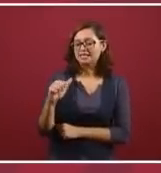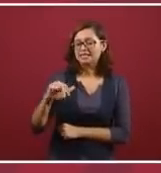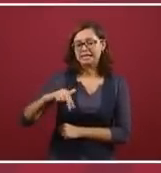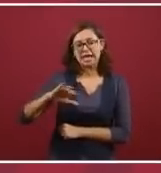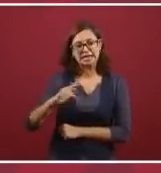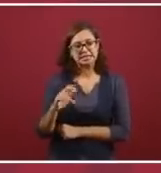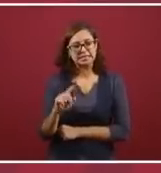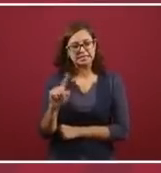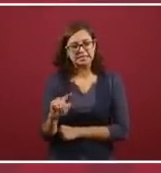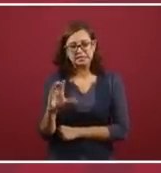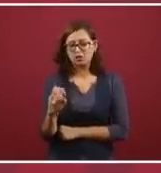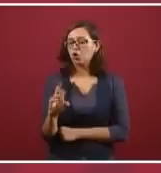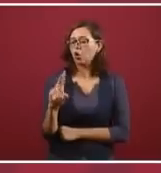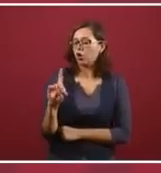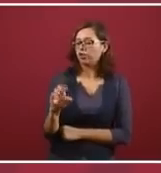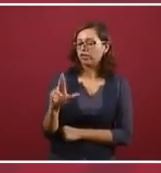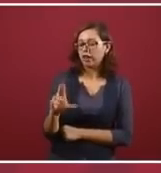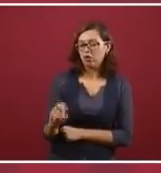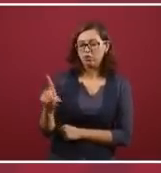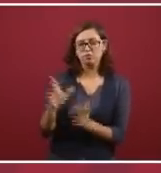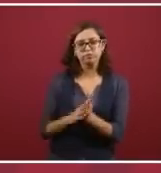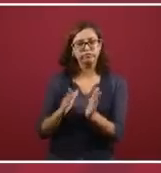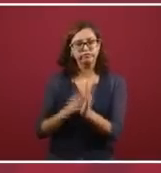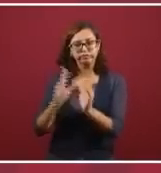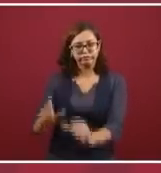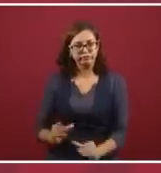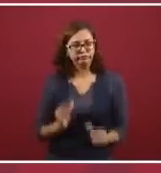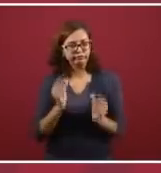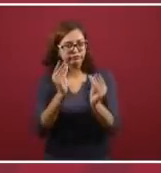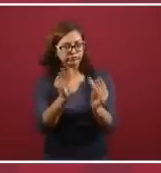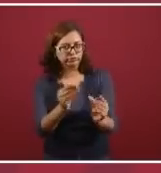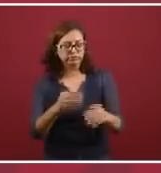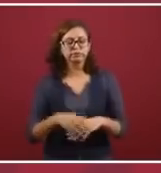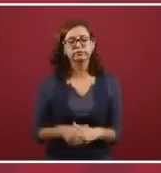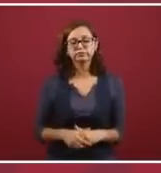entrega formalmente el documento. También